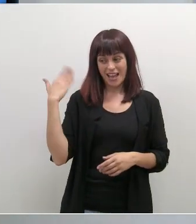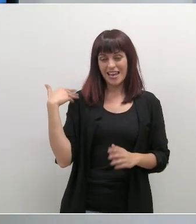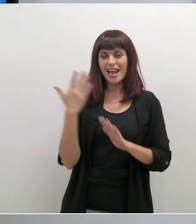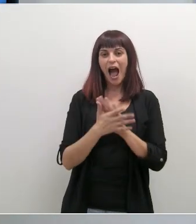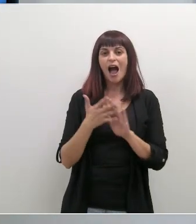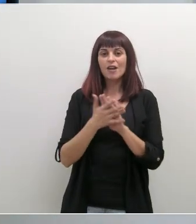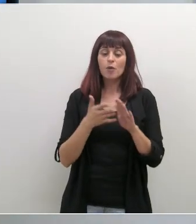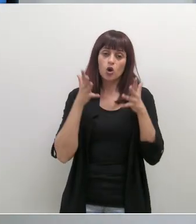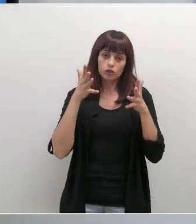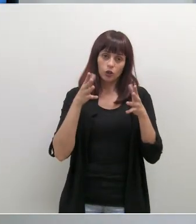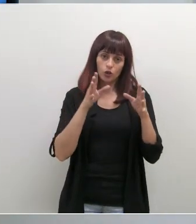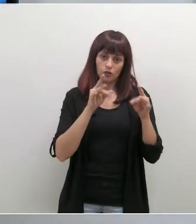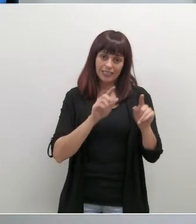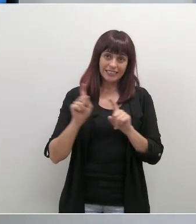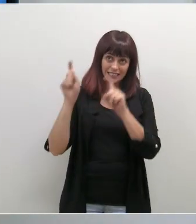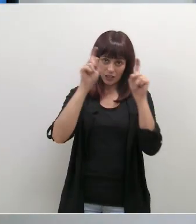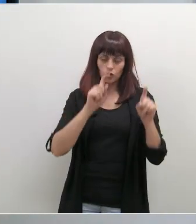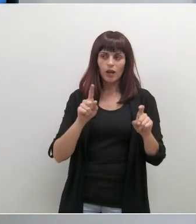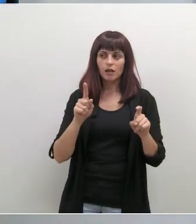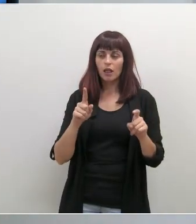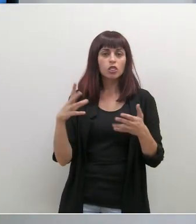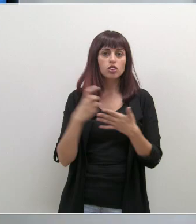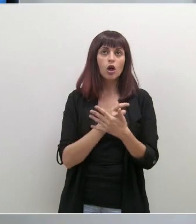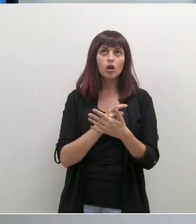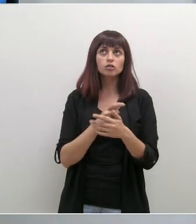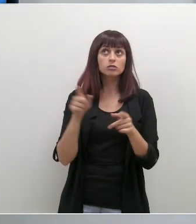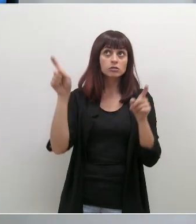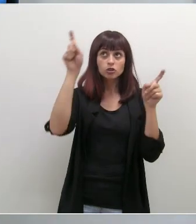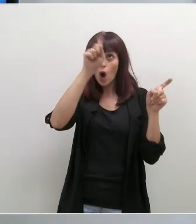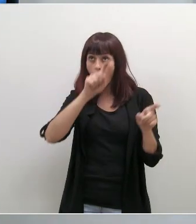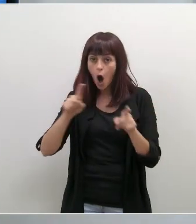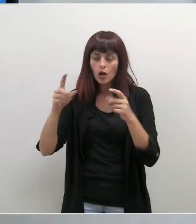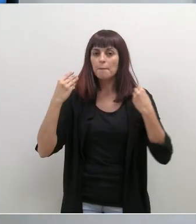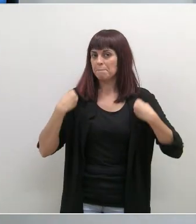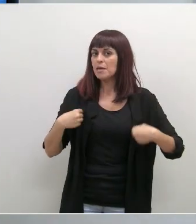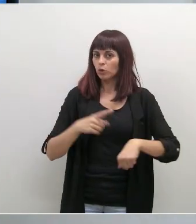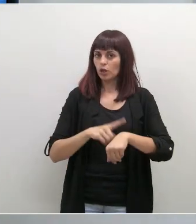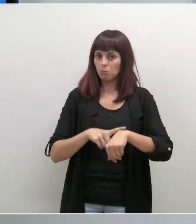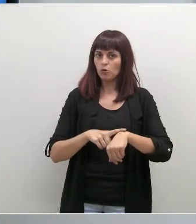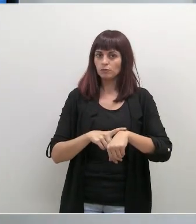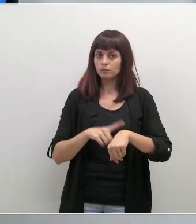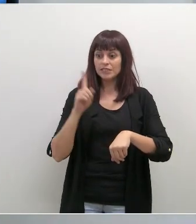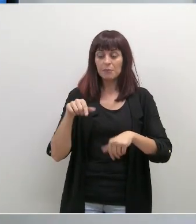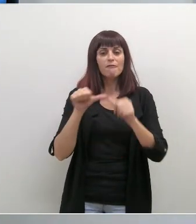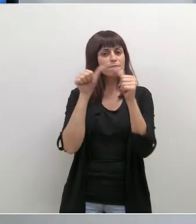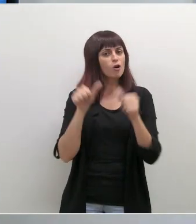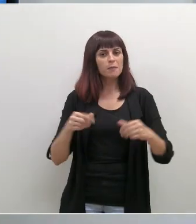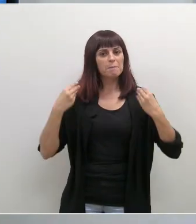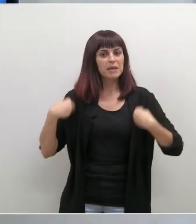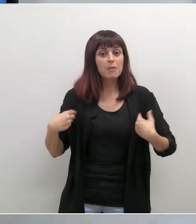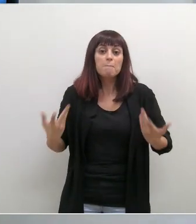Consejo Interterritorial es que todo se va a hacer al mismo tiempo, que se va a distribuir la vacuna al mismo tiempo y que lo haremos todos de la misma manera, pero todavía